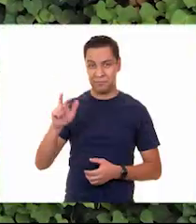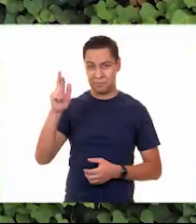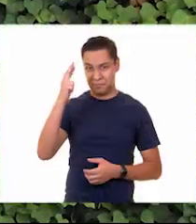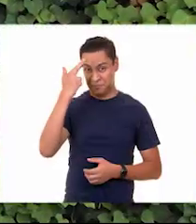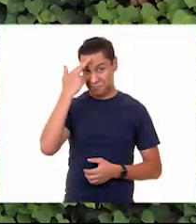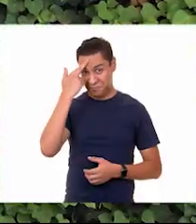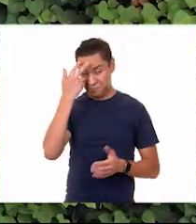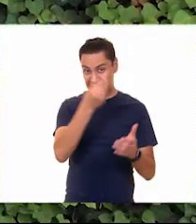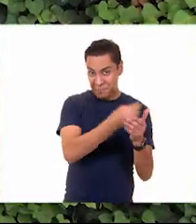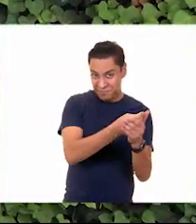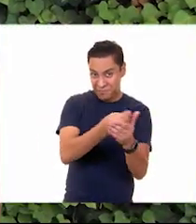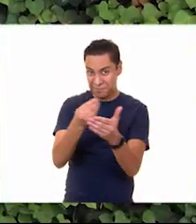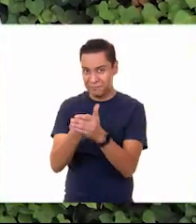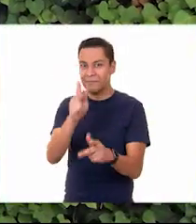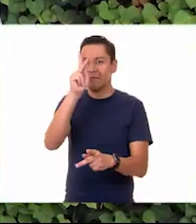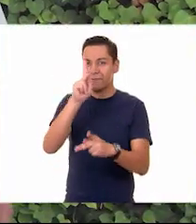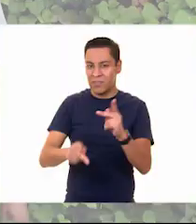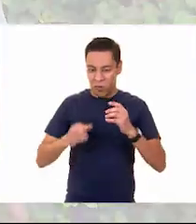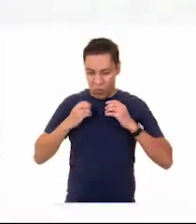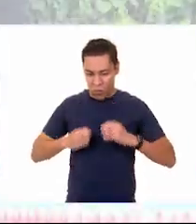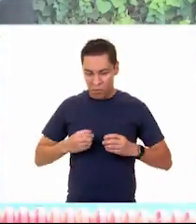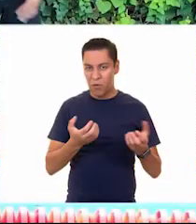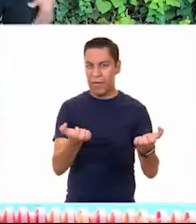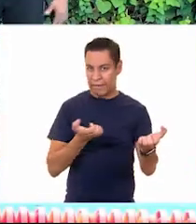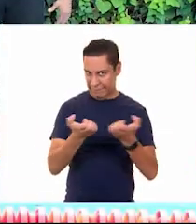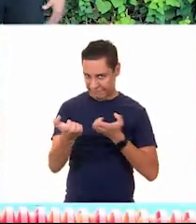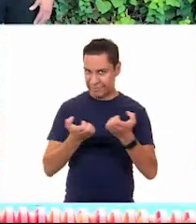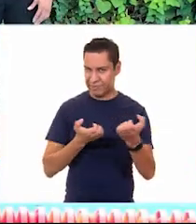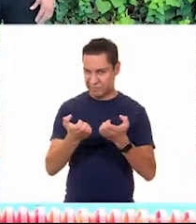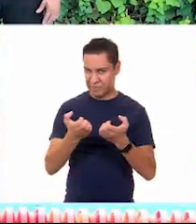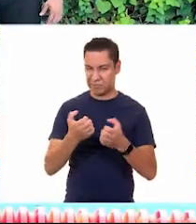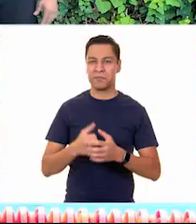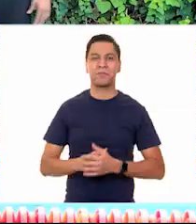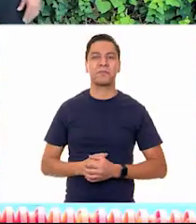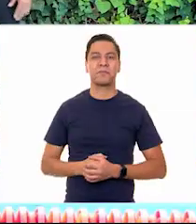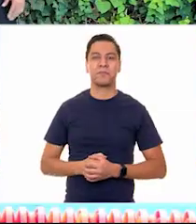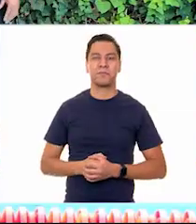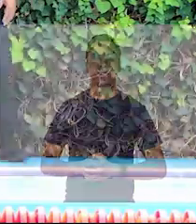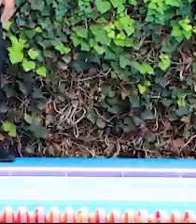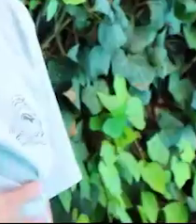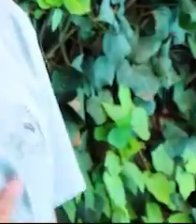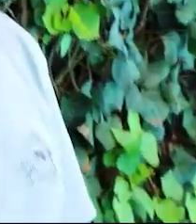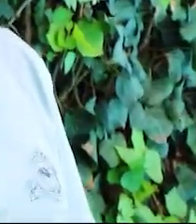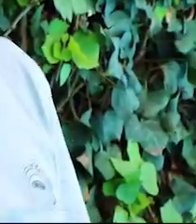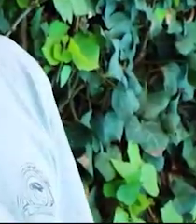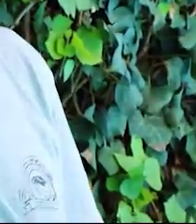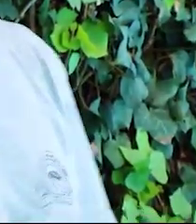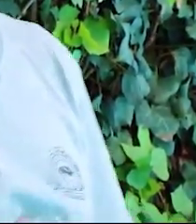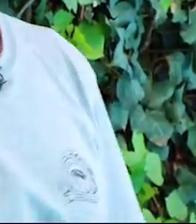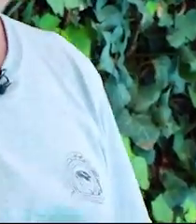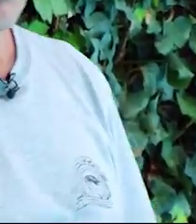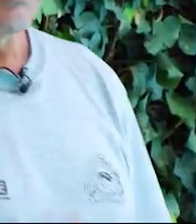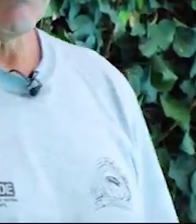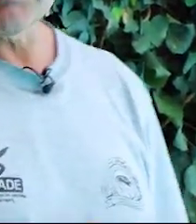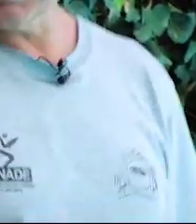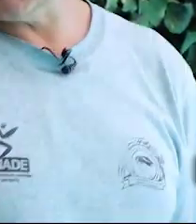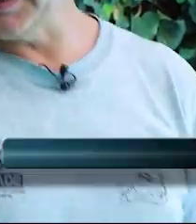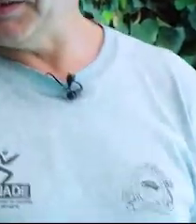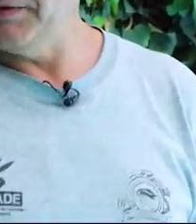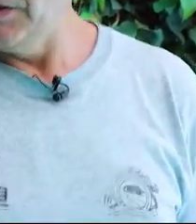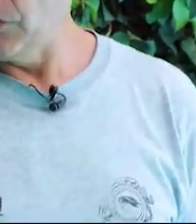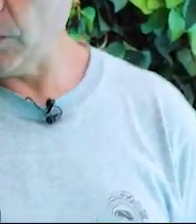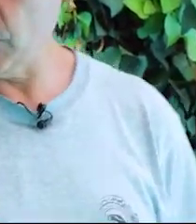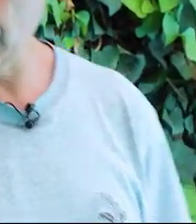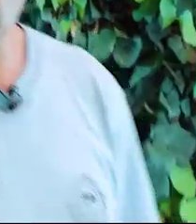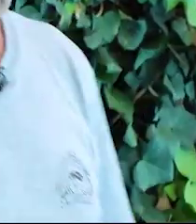Recuerda, entre clase y clase, activa tu cuerpo. En esta ocasión vamos a trabajar la parte del abdomen, el estómago. ¿Qué vamos a hacer,